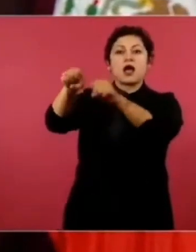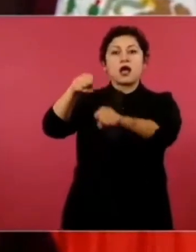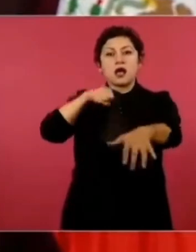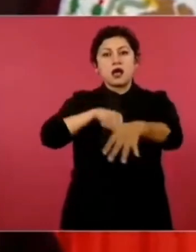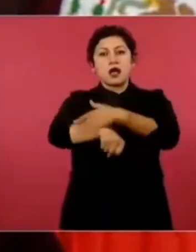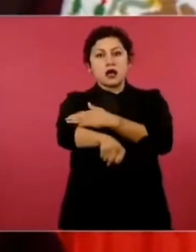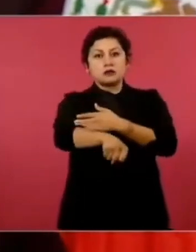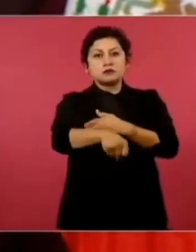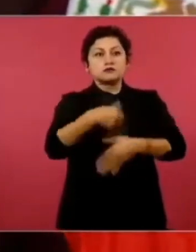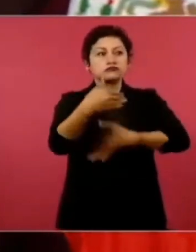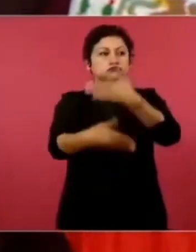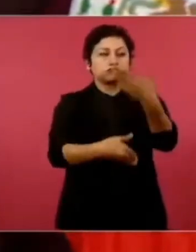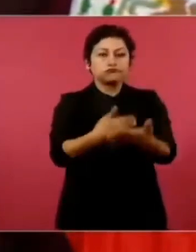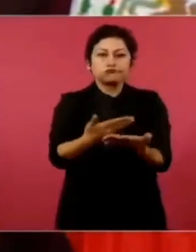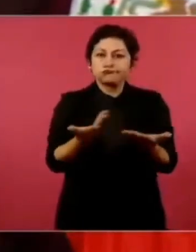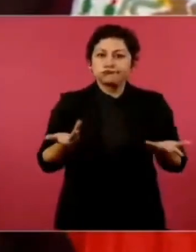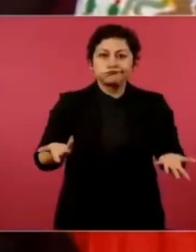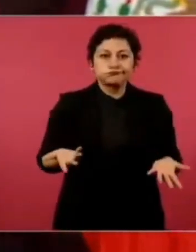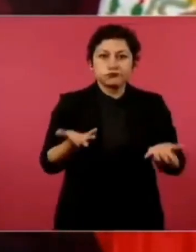desde hace más de 10 años